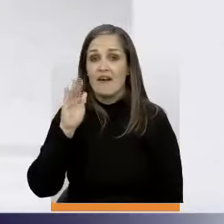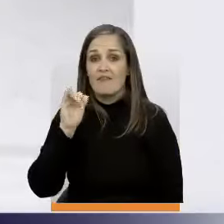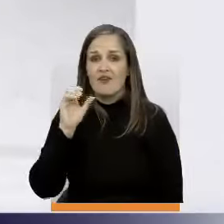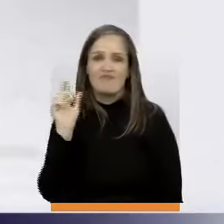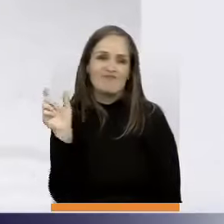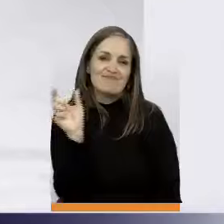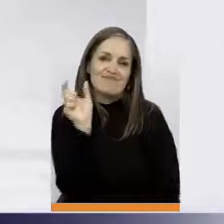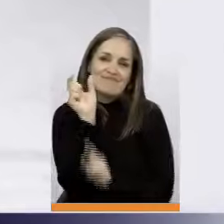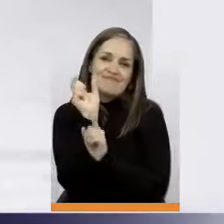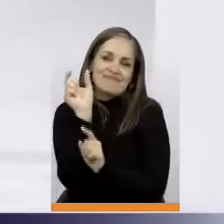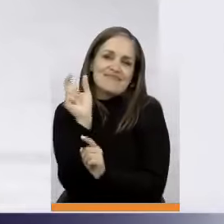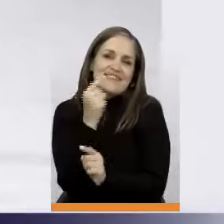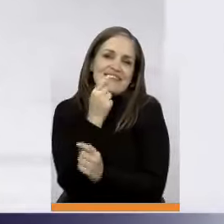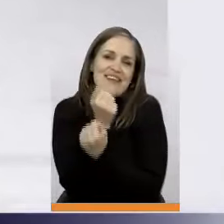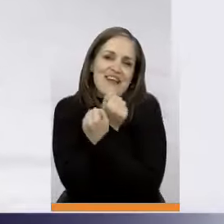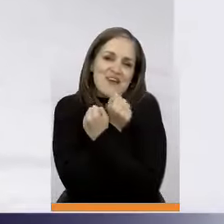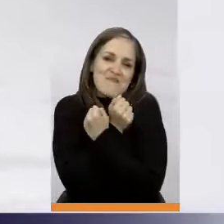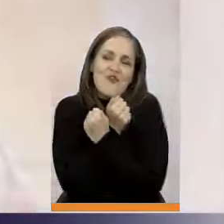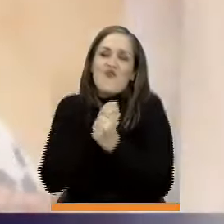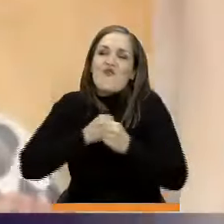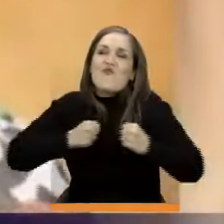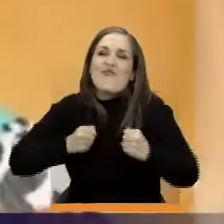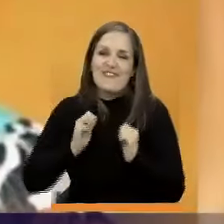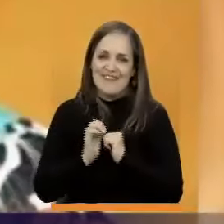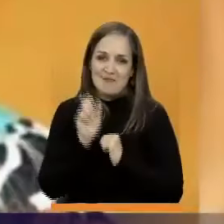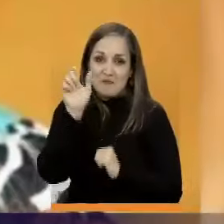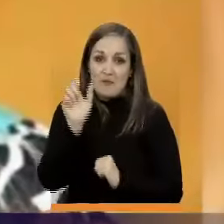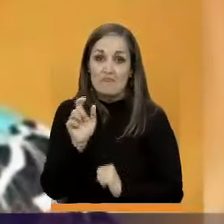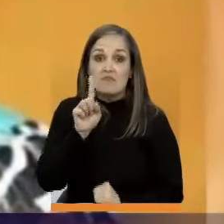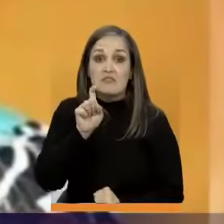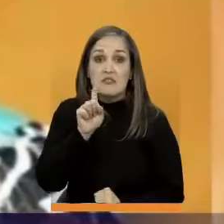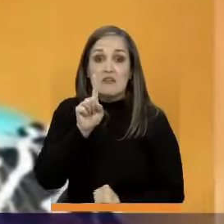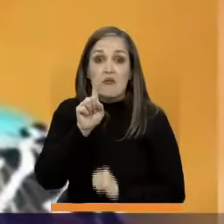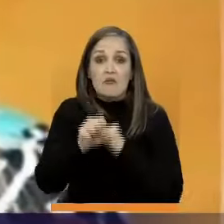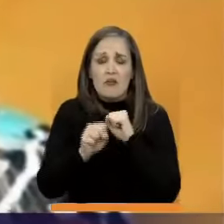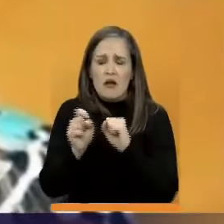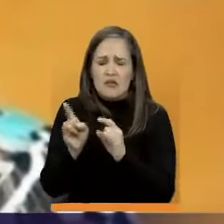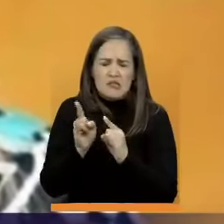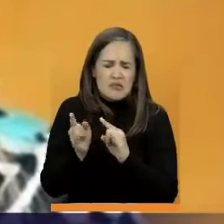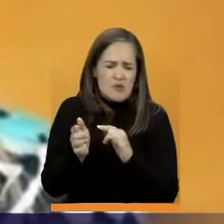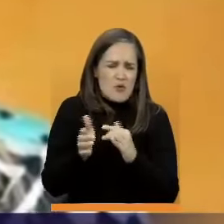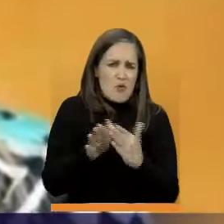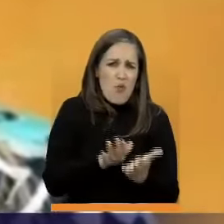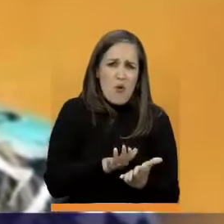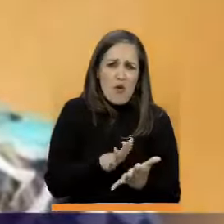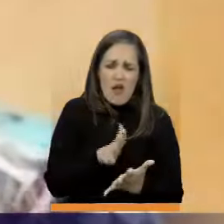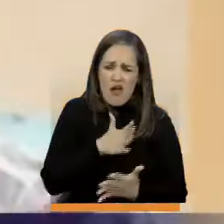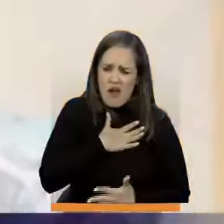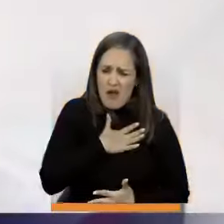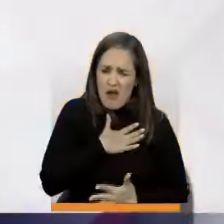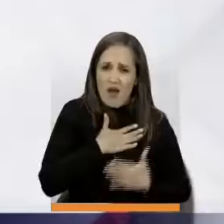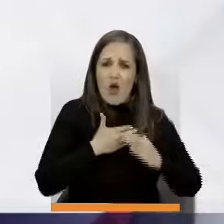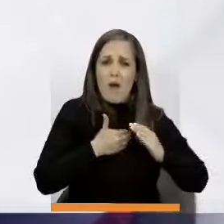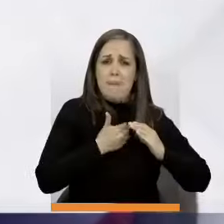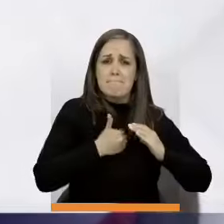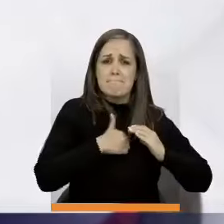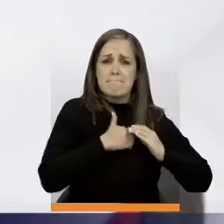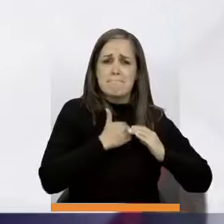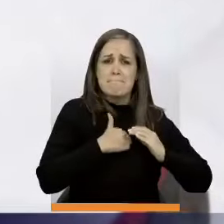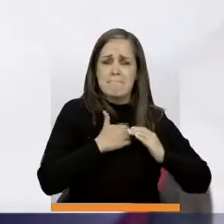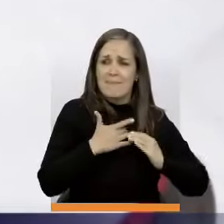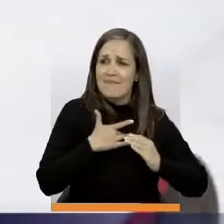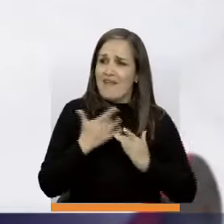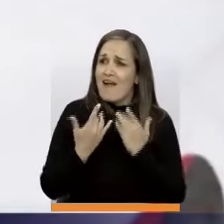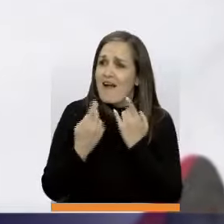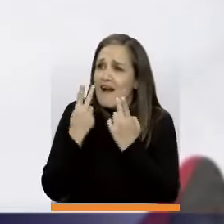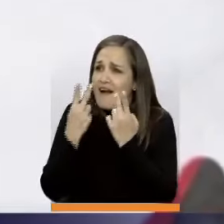cariñosamente como la gorda Fabiola a los 61 años su partida deja un vacío imposible de llenar en el corazón de quienes disfrutaron